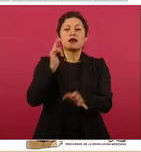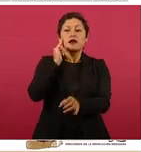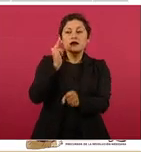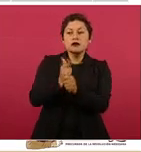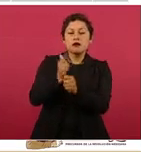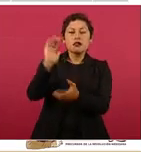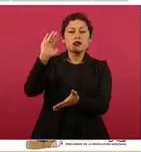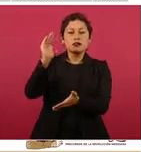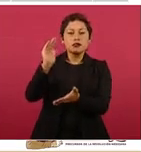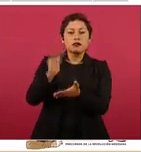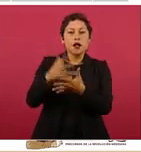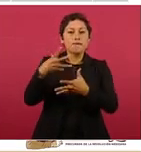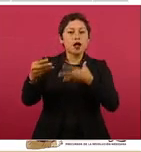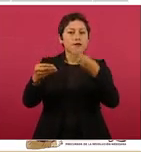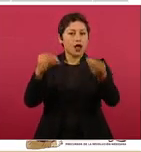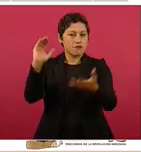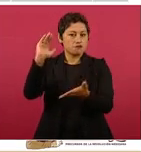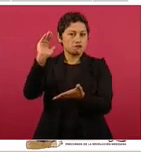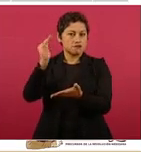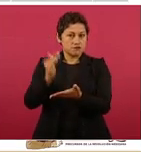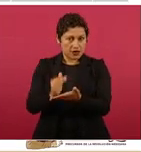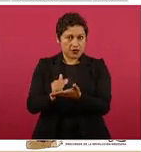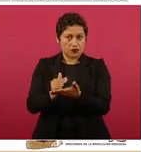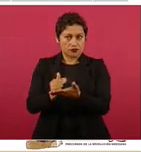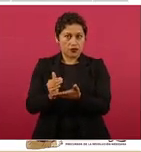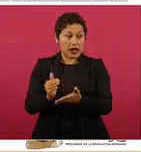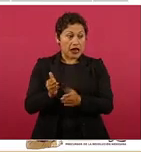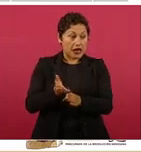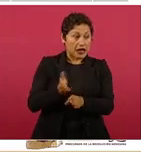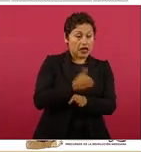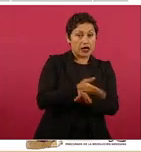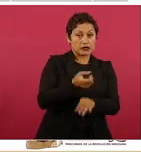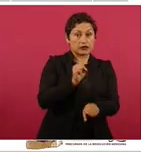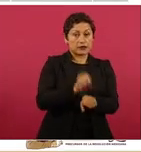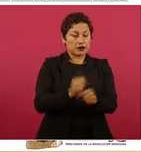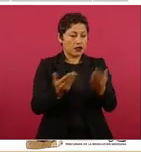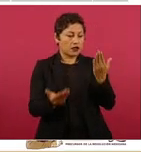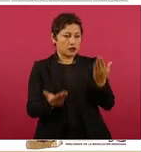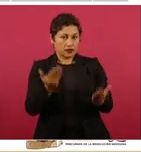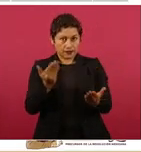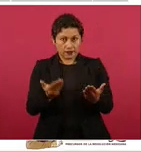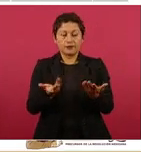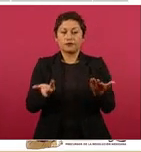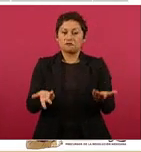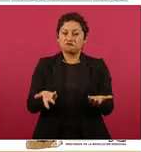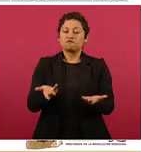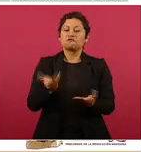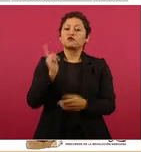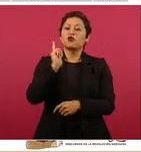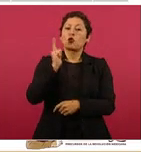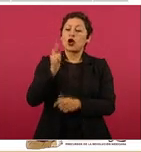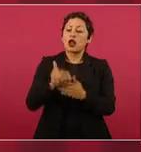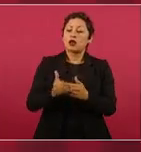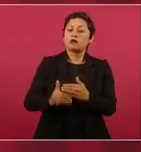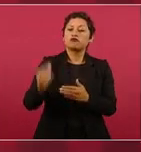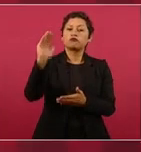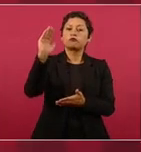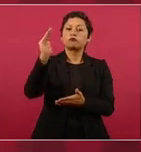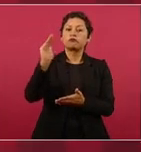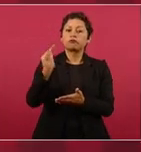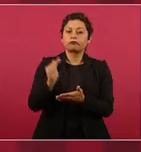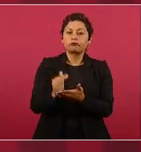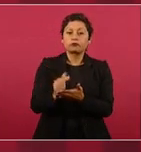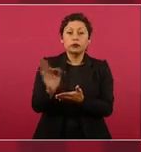semanas anteriores. Lo esperable es que esta tendencia a la reducción se mantenga. Si así no fuera, lo